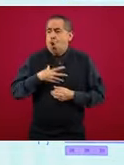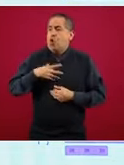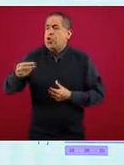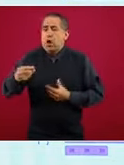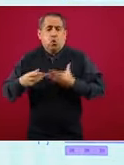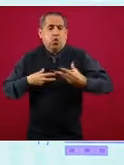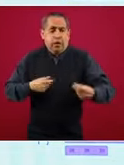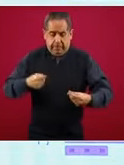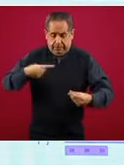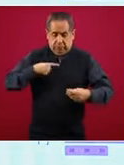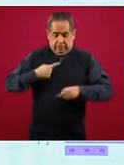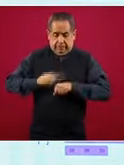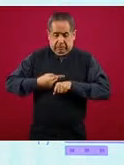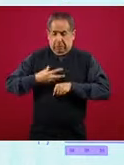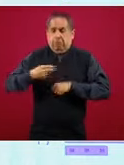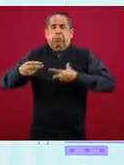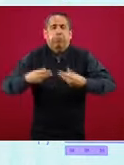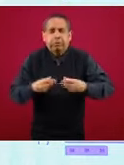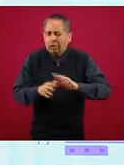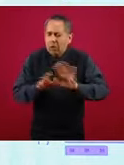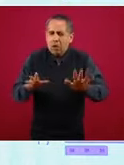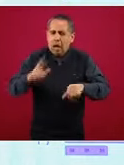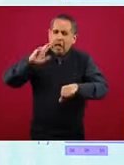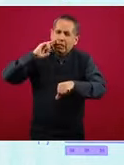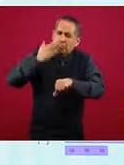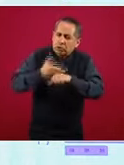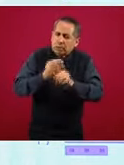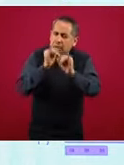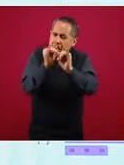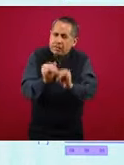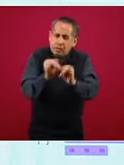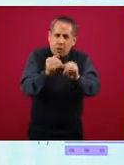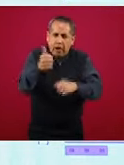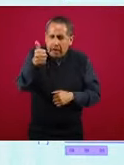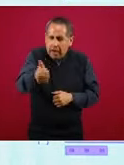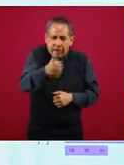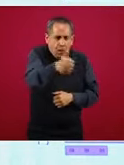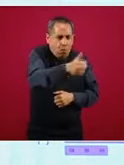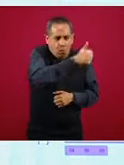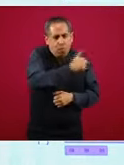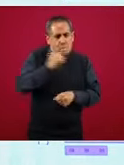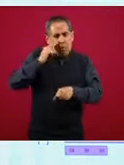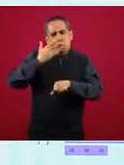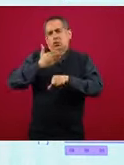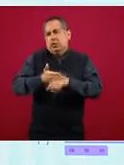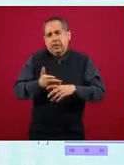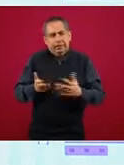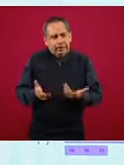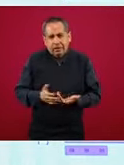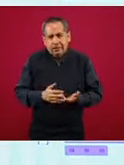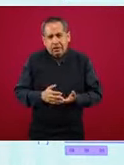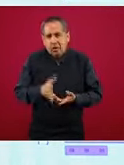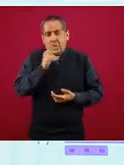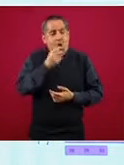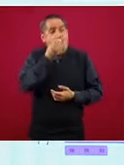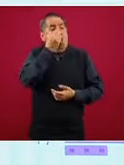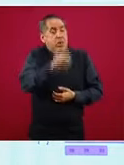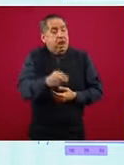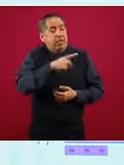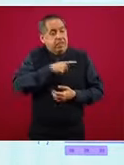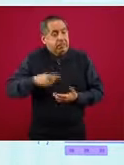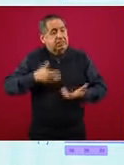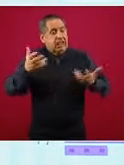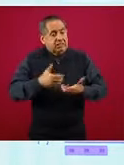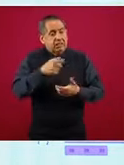otras personas. Esto es una responsabilidad individual de cada persona, porque no se puede obligar a cada